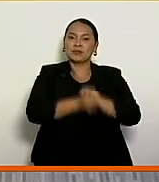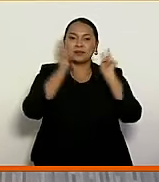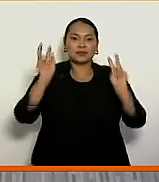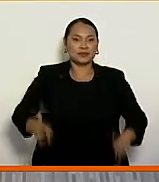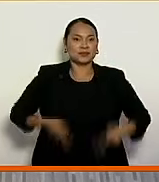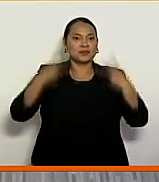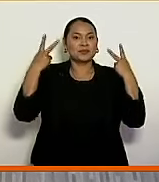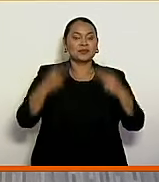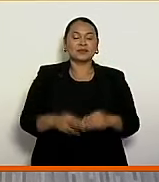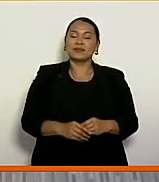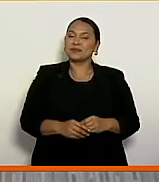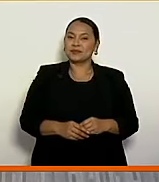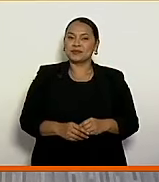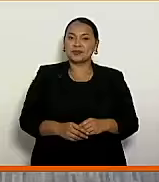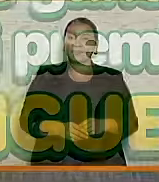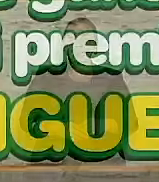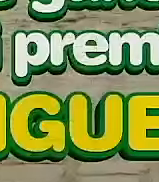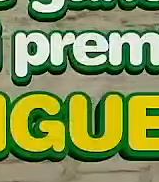vida.